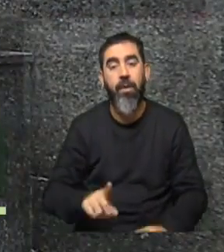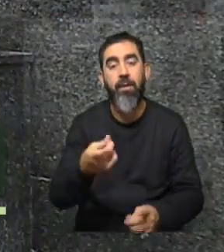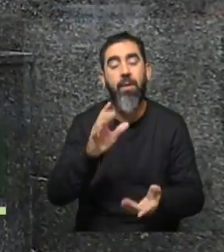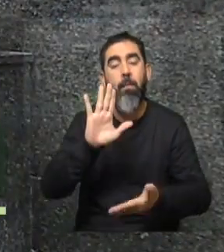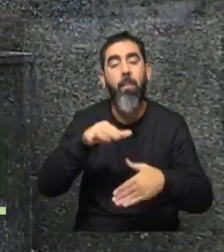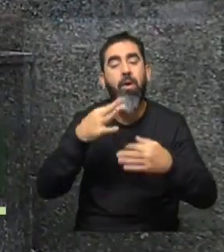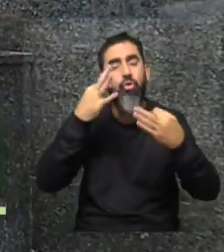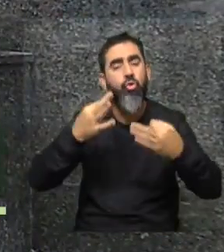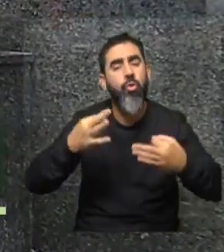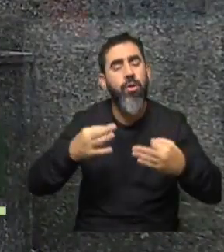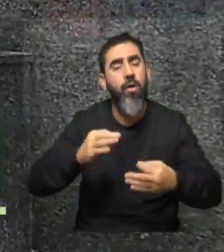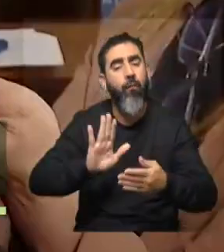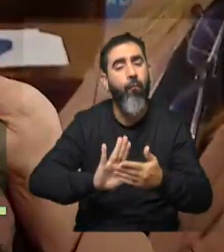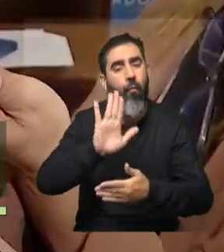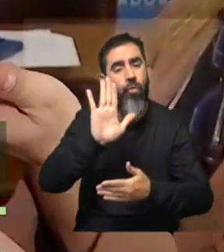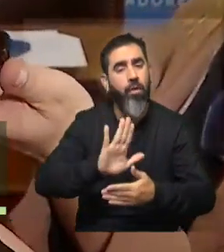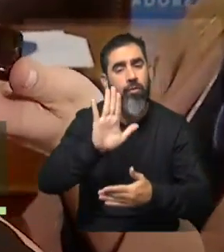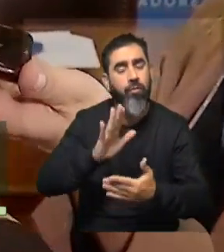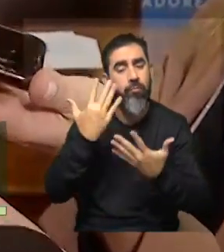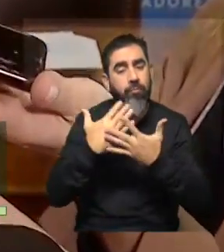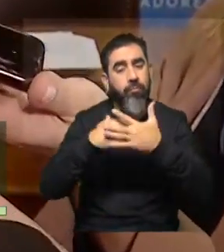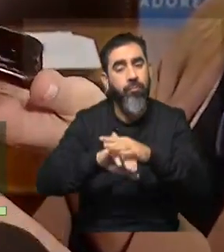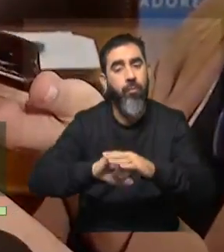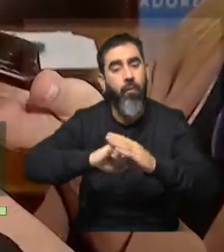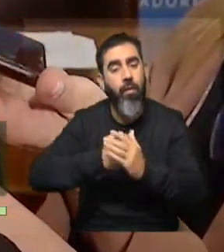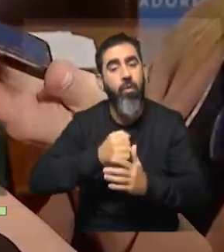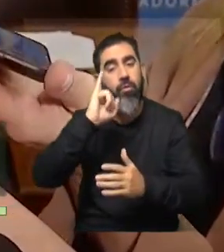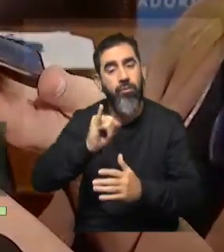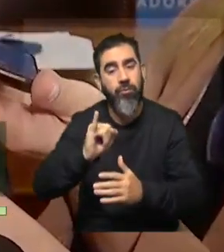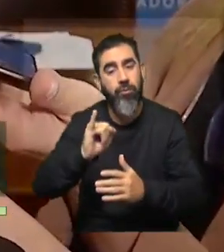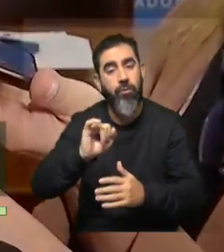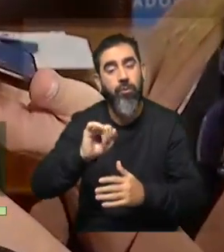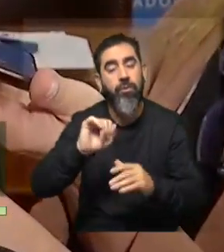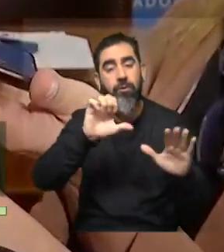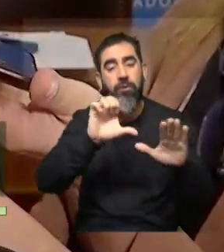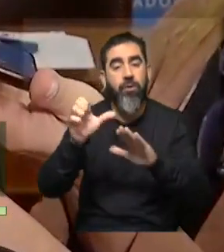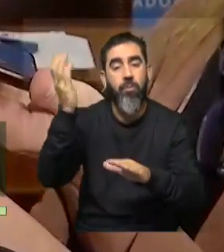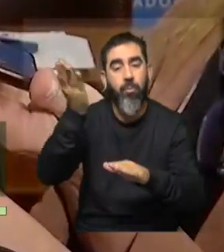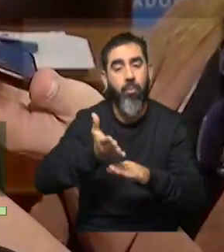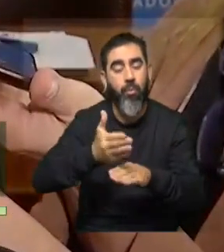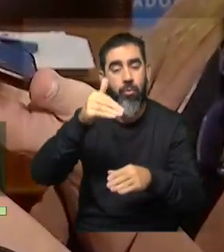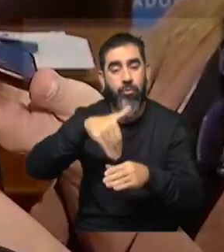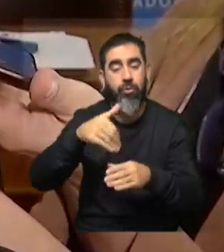mayoría especiales para eso para la fusión de los bancos sí dos tercios